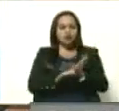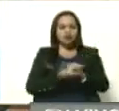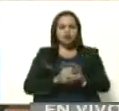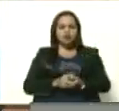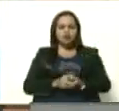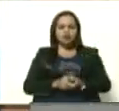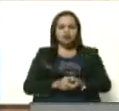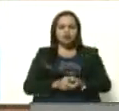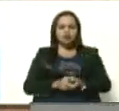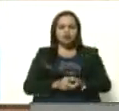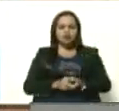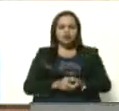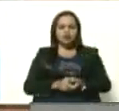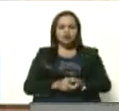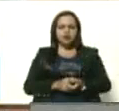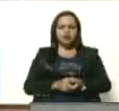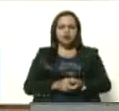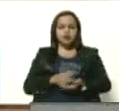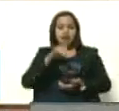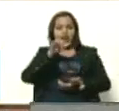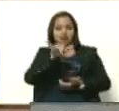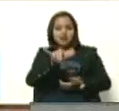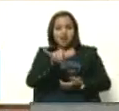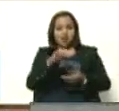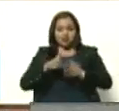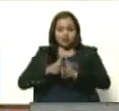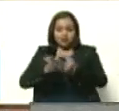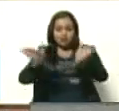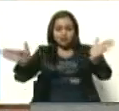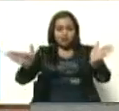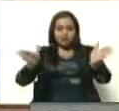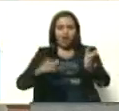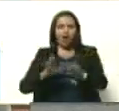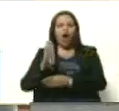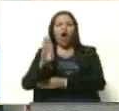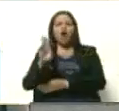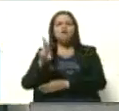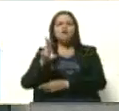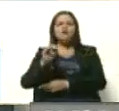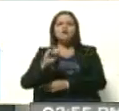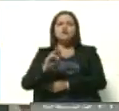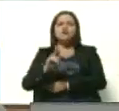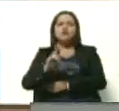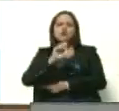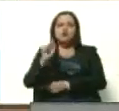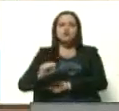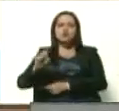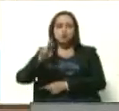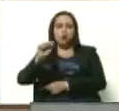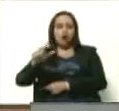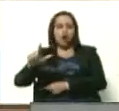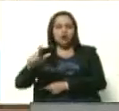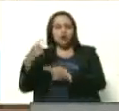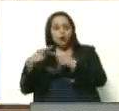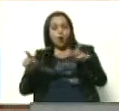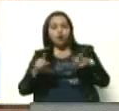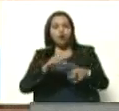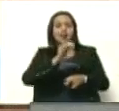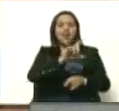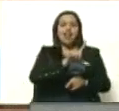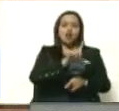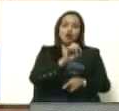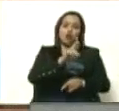la Y que va para Brusual y para el Orsa. Pero hay otra parte de ese discurso donde